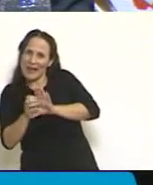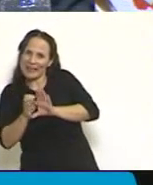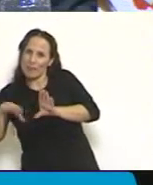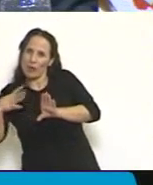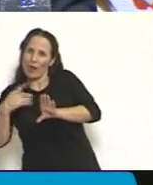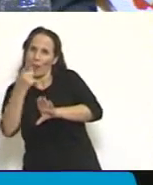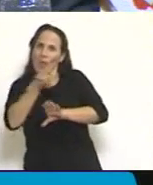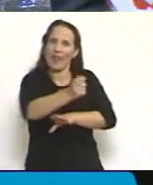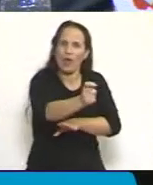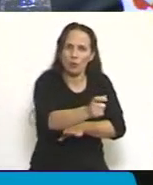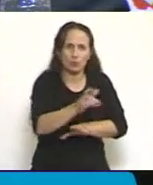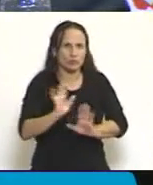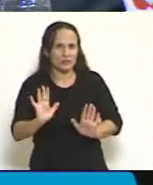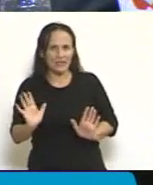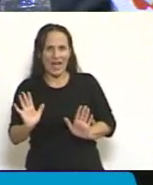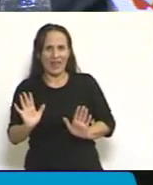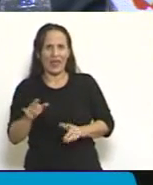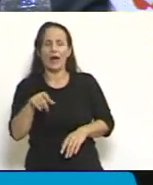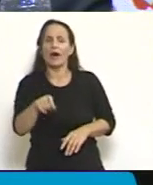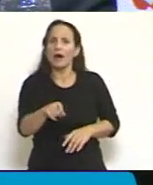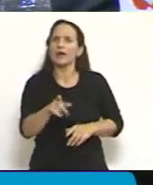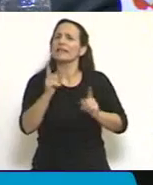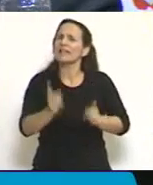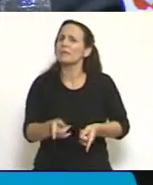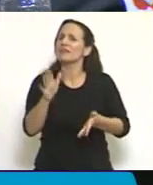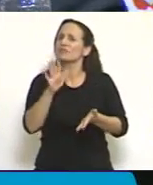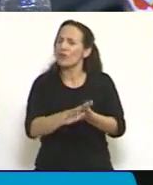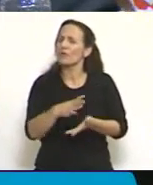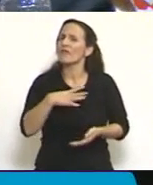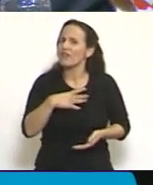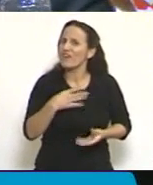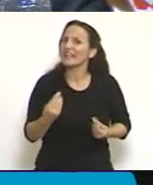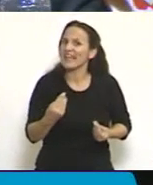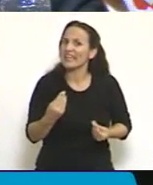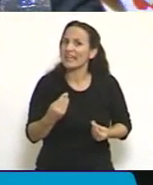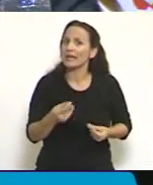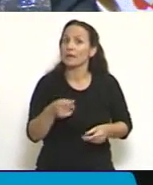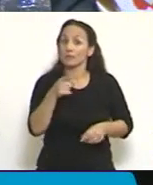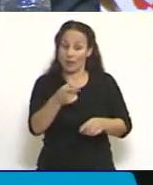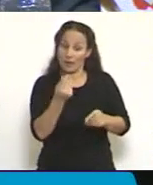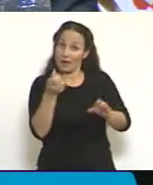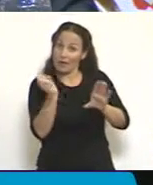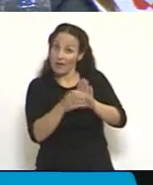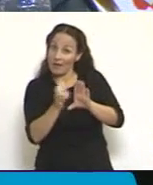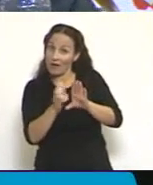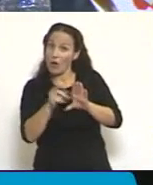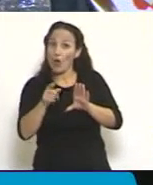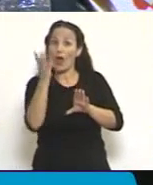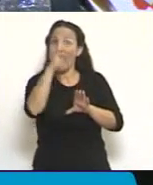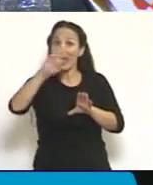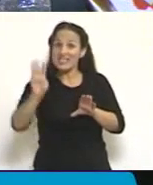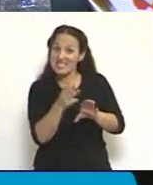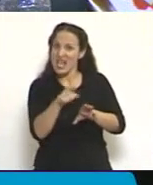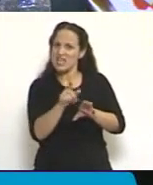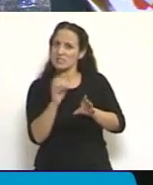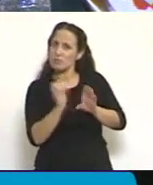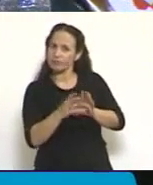apartó de los criterios preexistentes, decidió sí emitir una opinión cuando sistemáticamente durante años anteriores